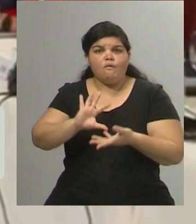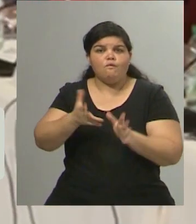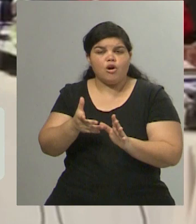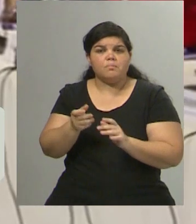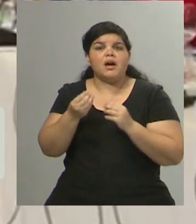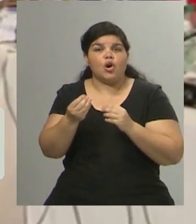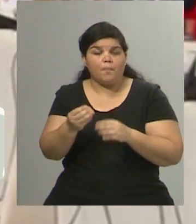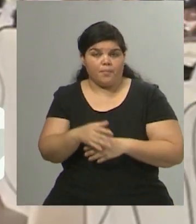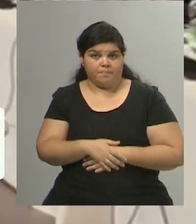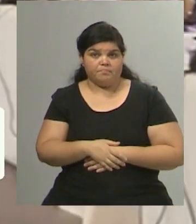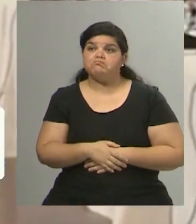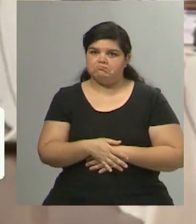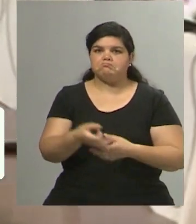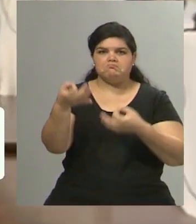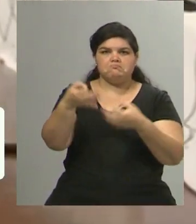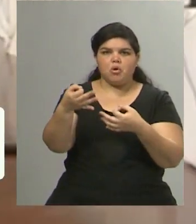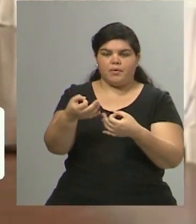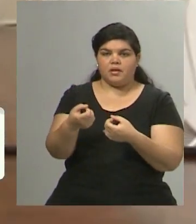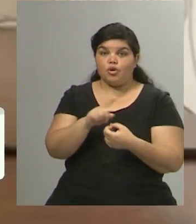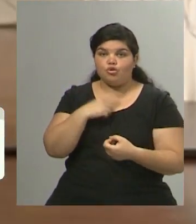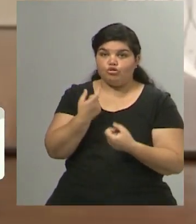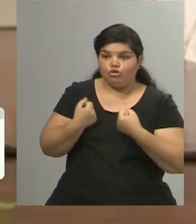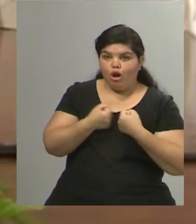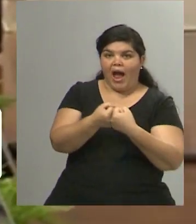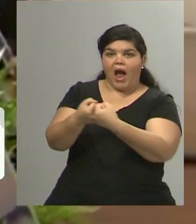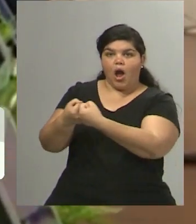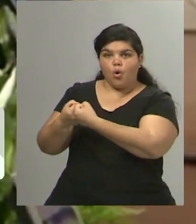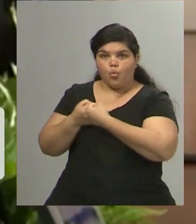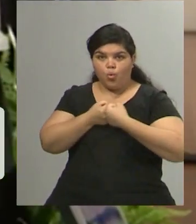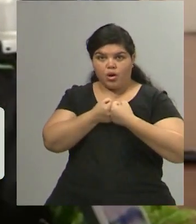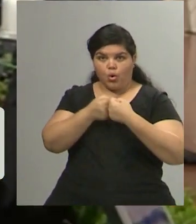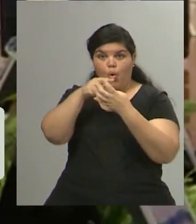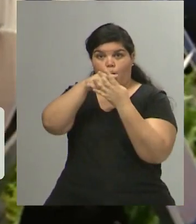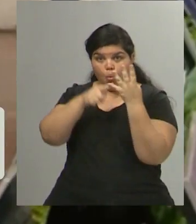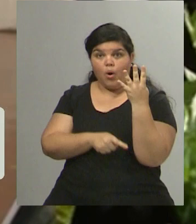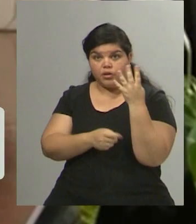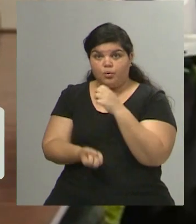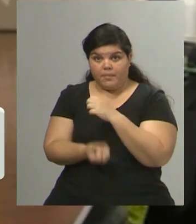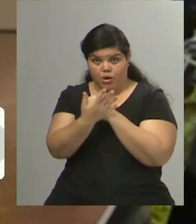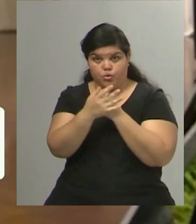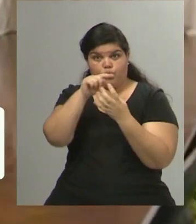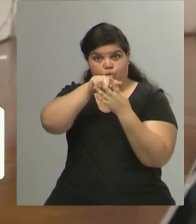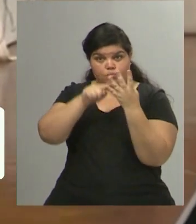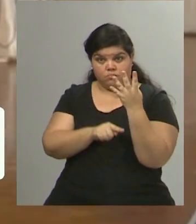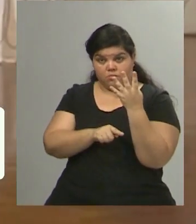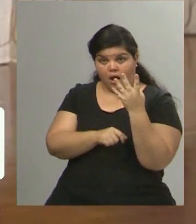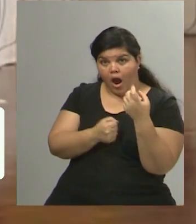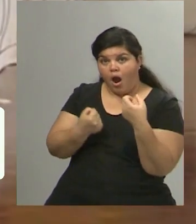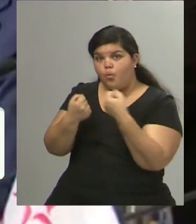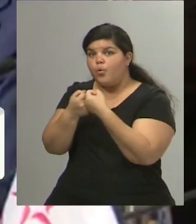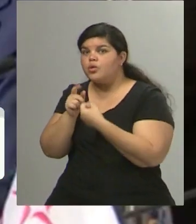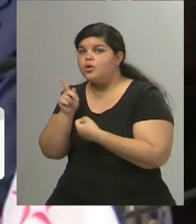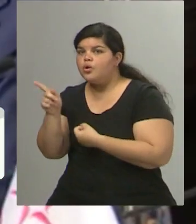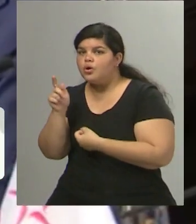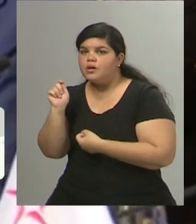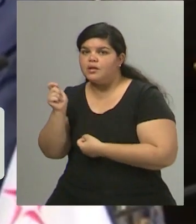un acuerdo del conjunto de los 4 socios, por ejemplo con China, y